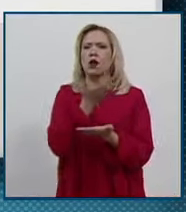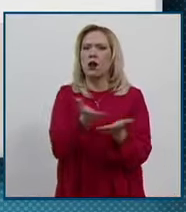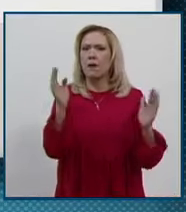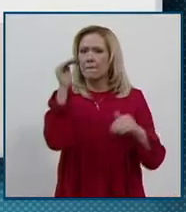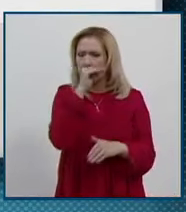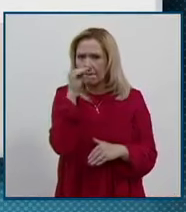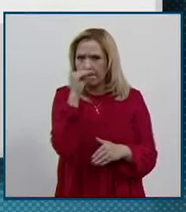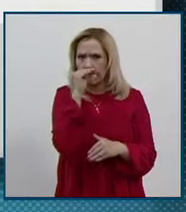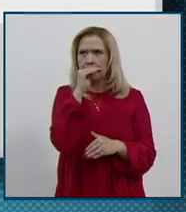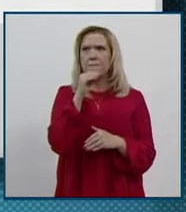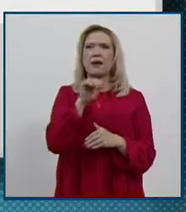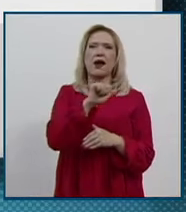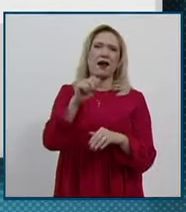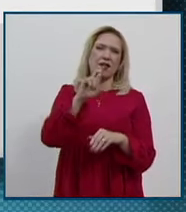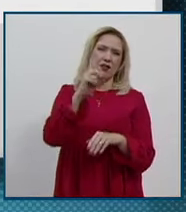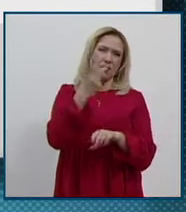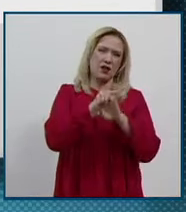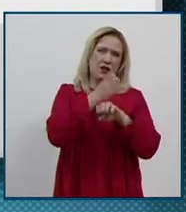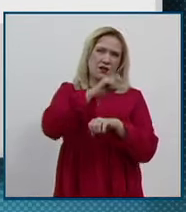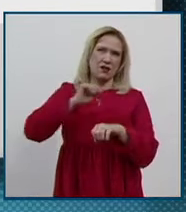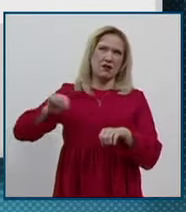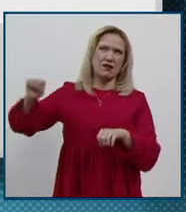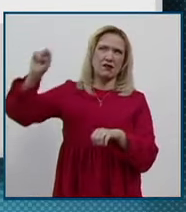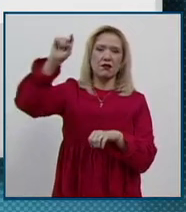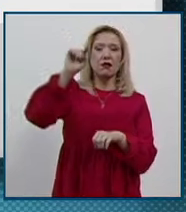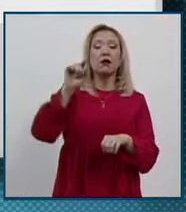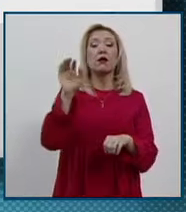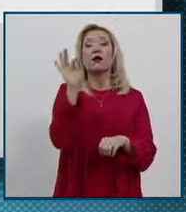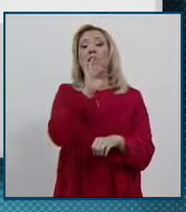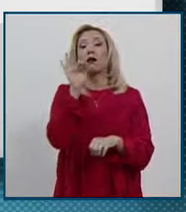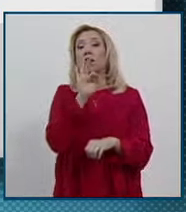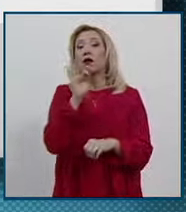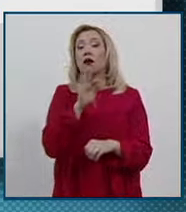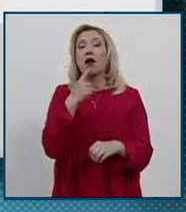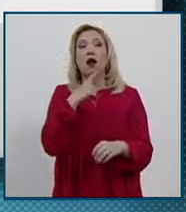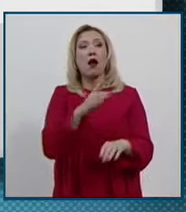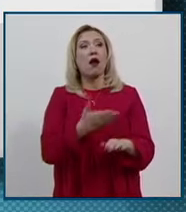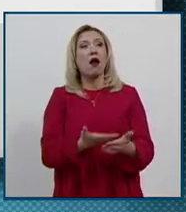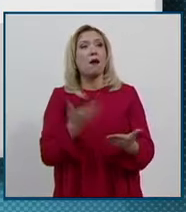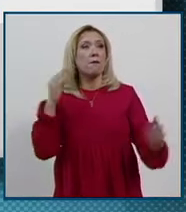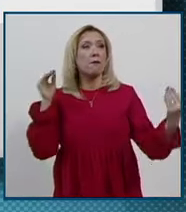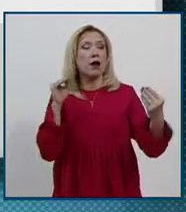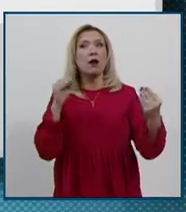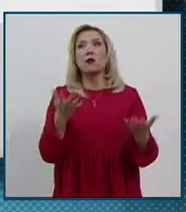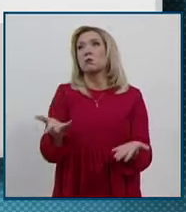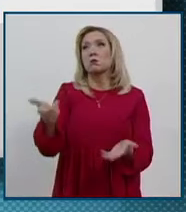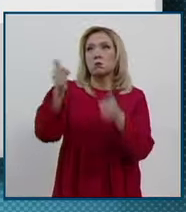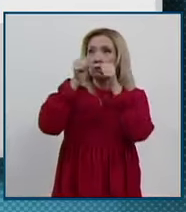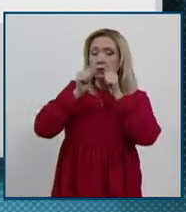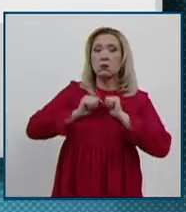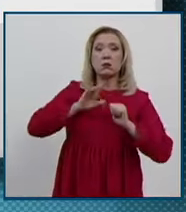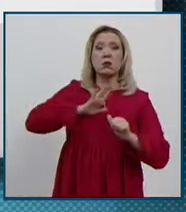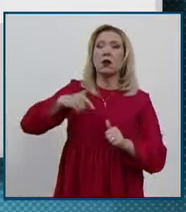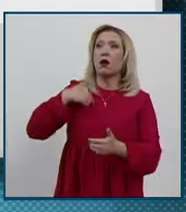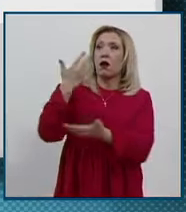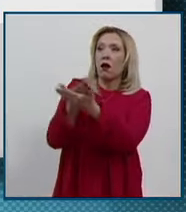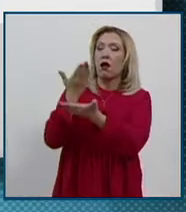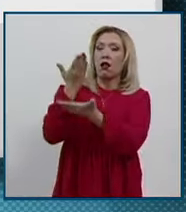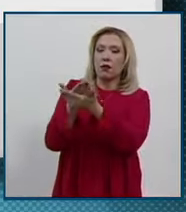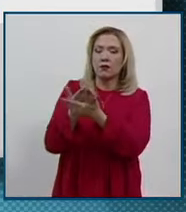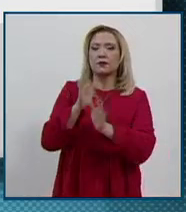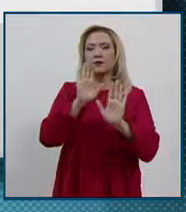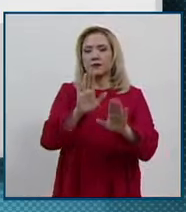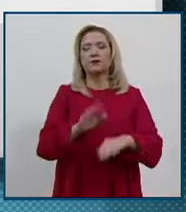procedencia del juicio de amparo cuando se reclama la falta de respuesta al derecho de petición de tribunales